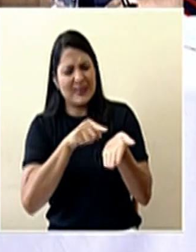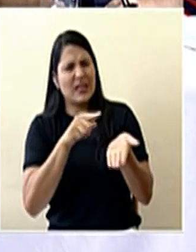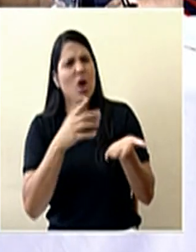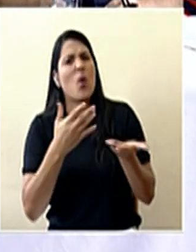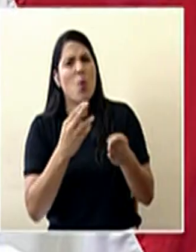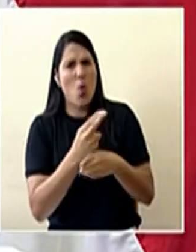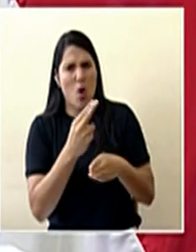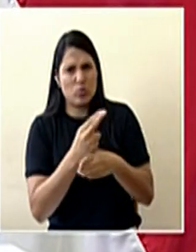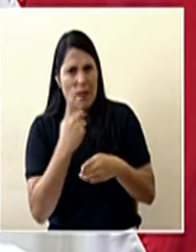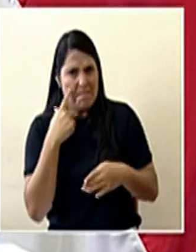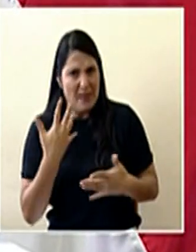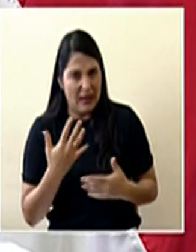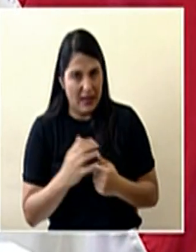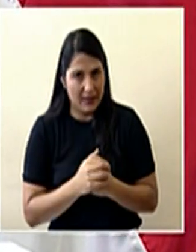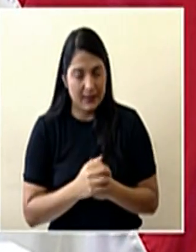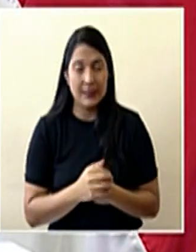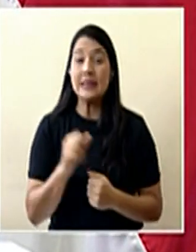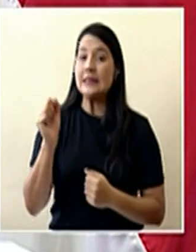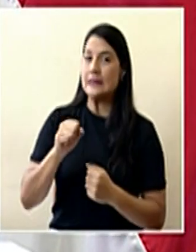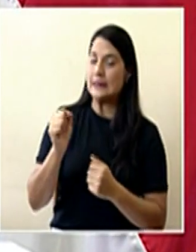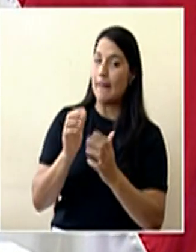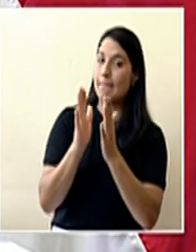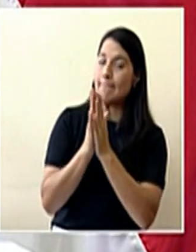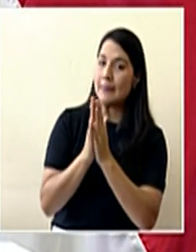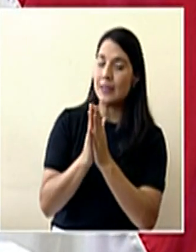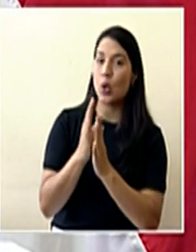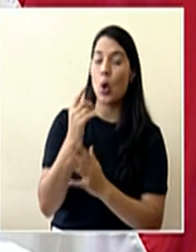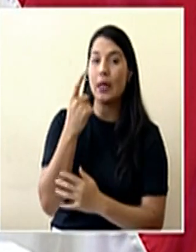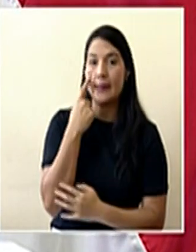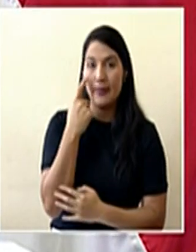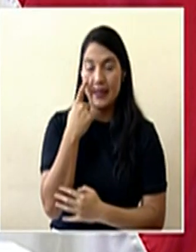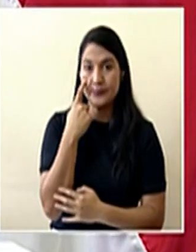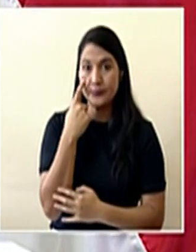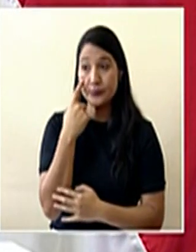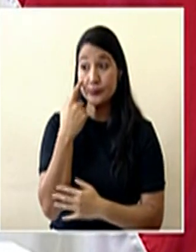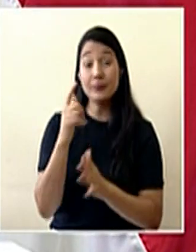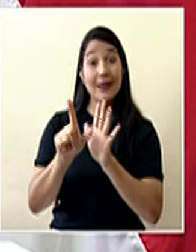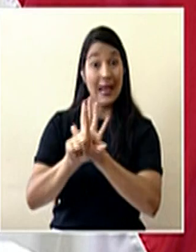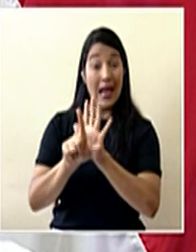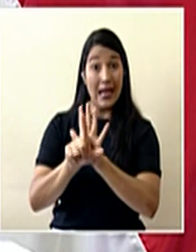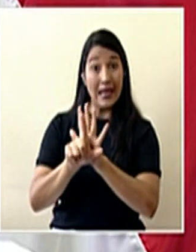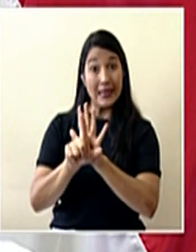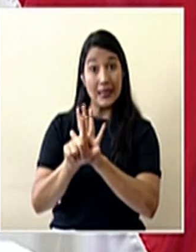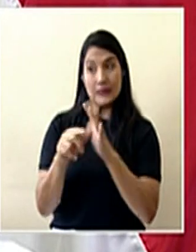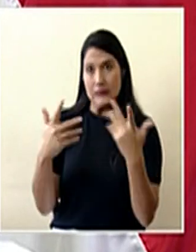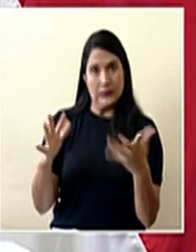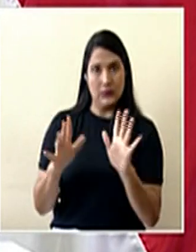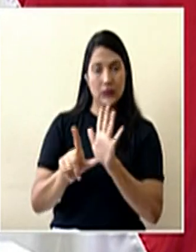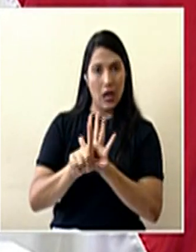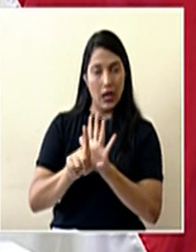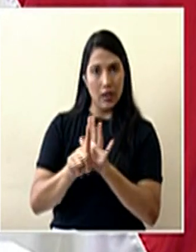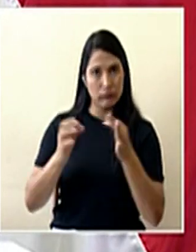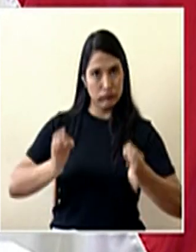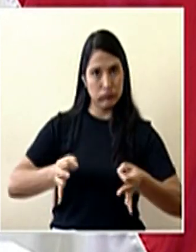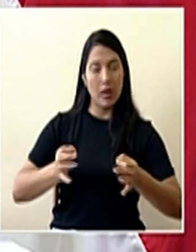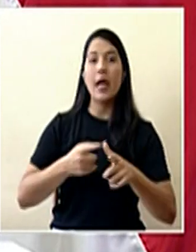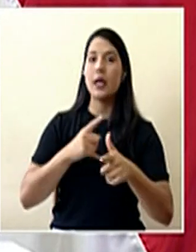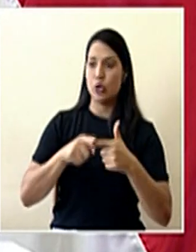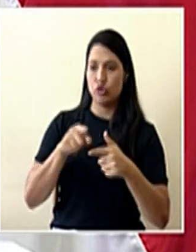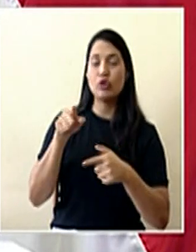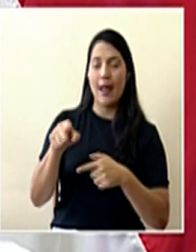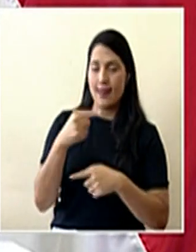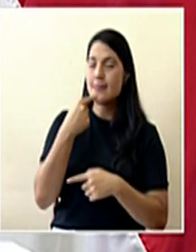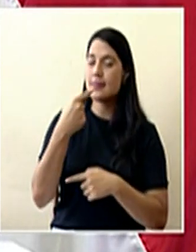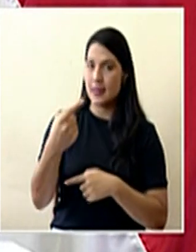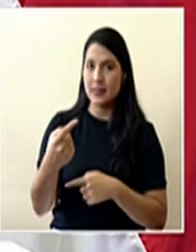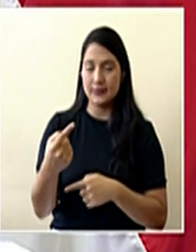destinan? Sí, les pido que revisen lo que ya la ley como tal, que ya es una ley donde se establece efectivamente que